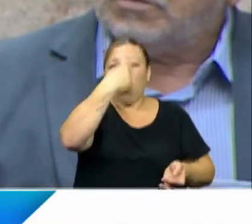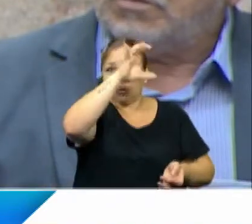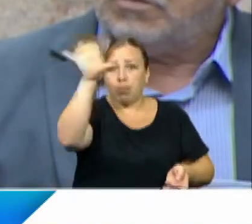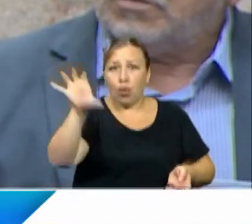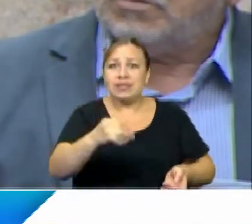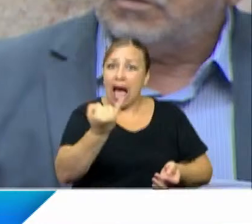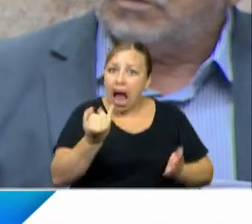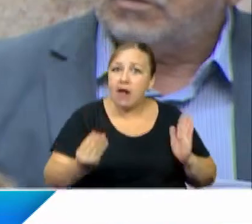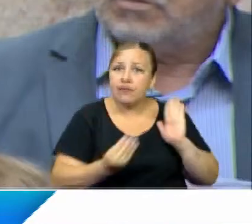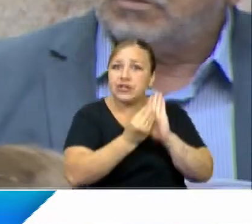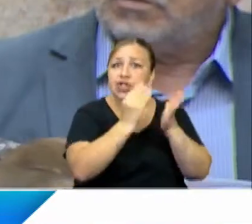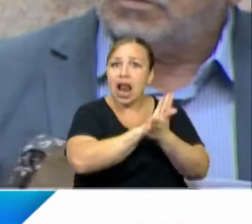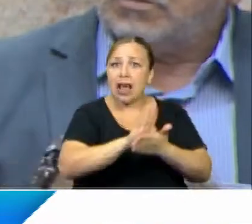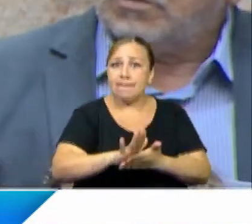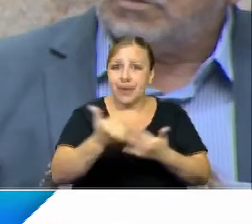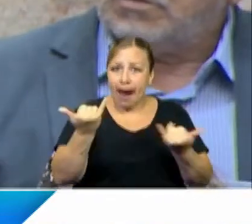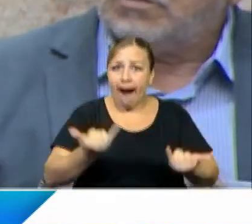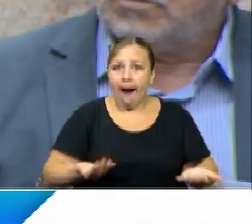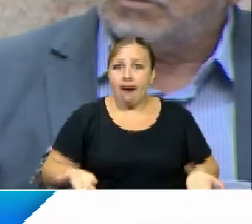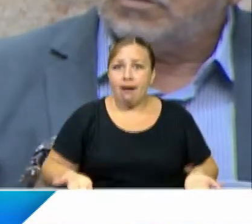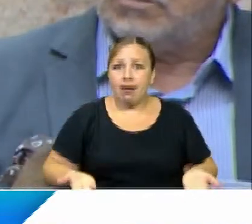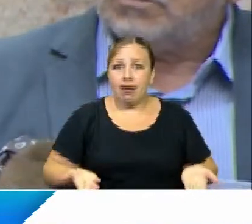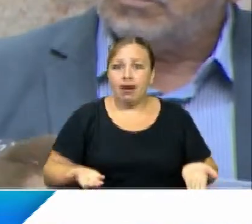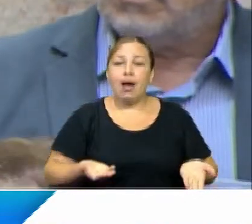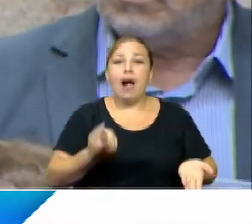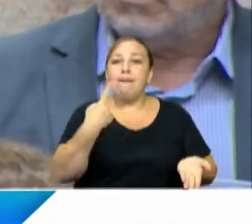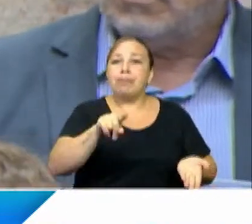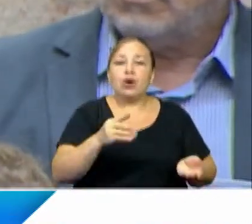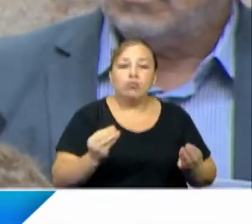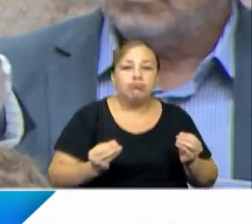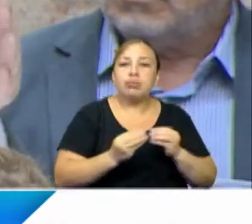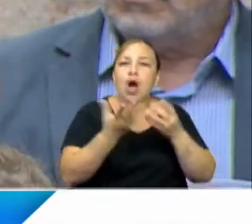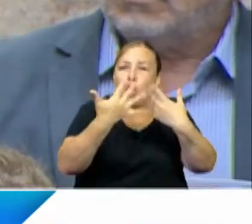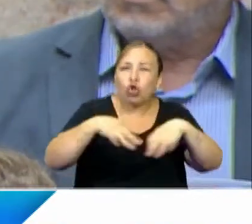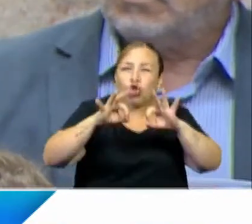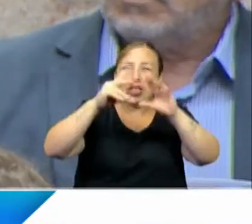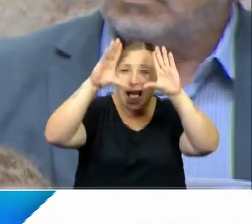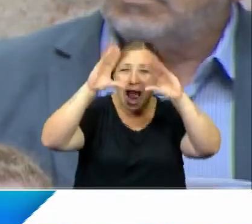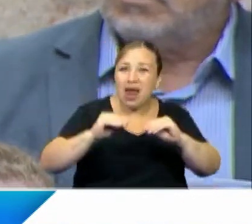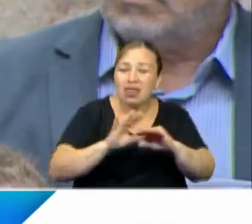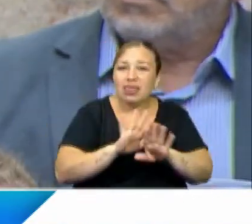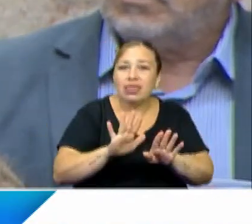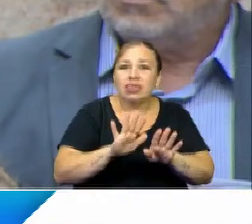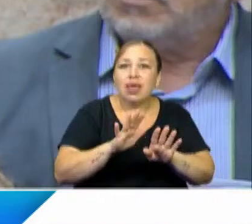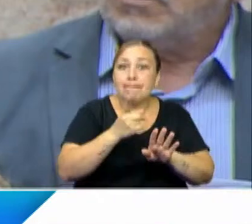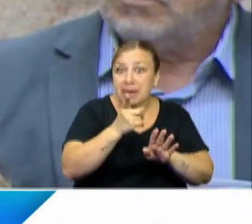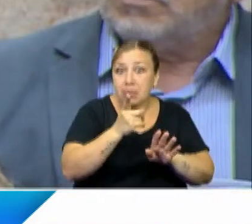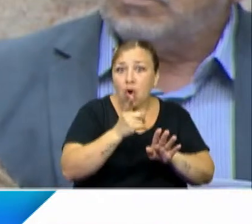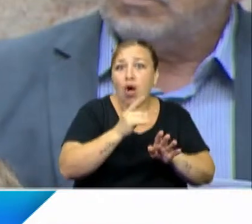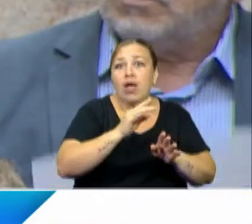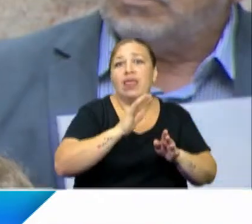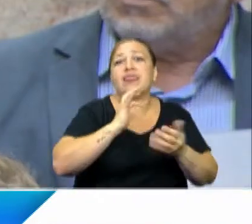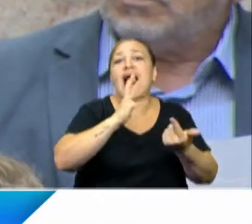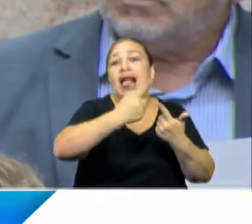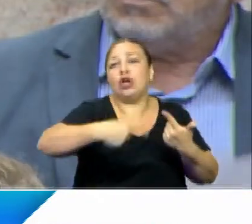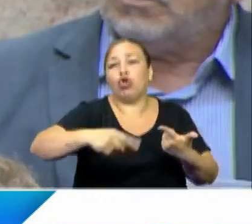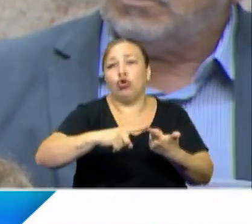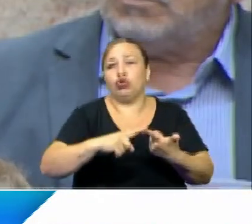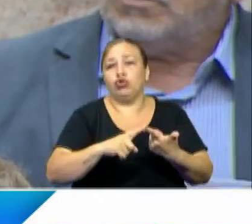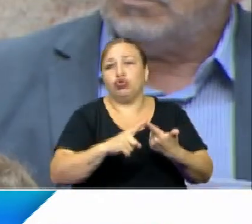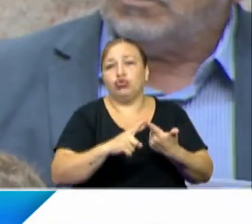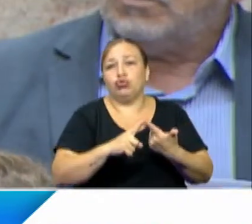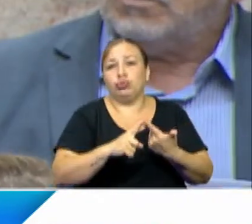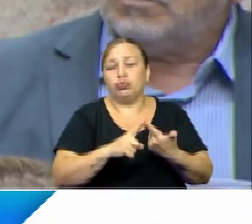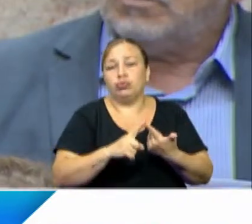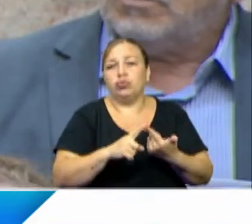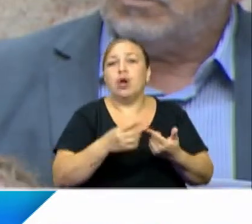ficha limpia y por supuesto que incluyen la totalidad del universo de los delitos. ¿Por qué?